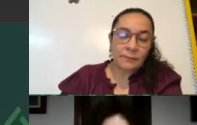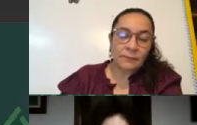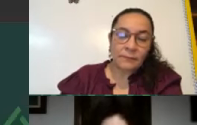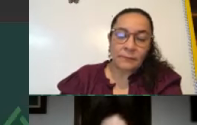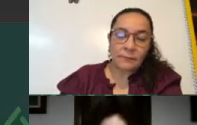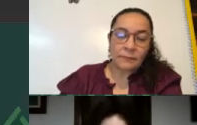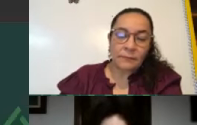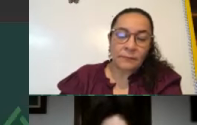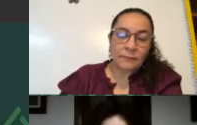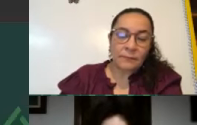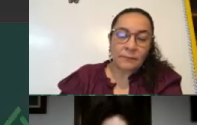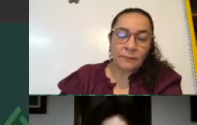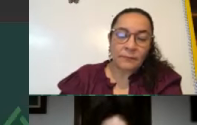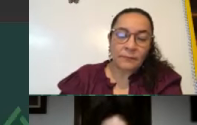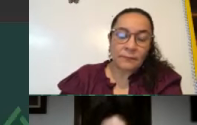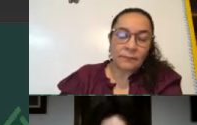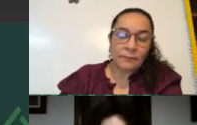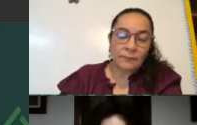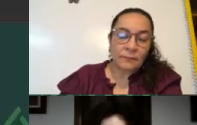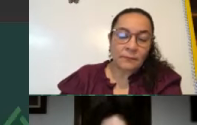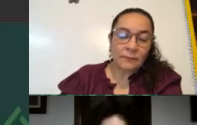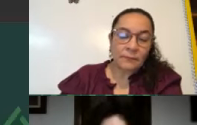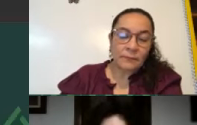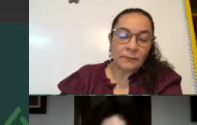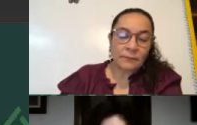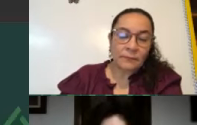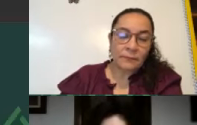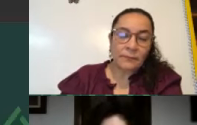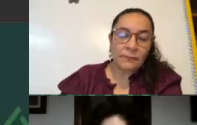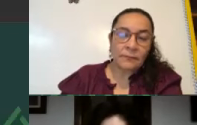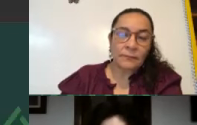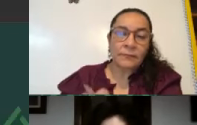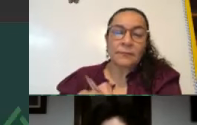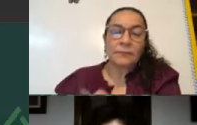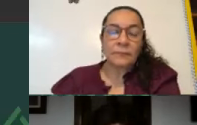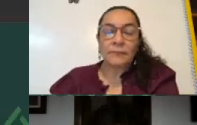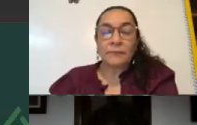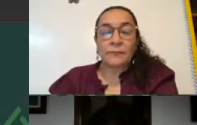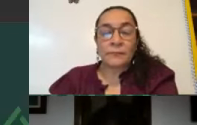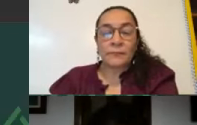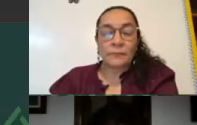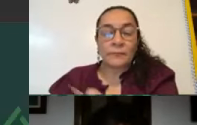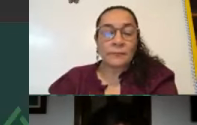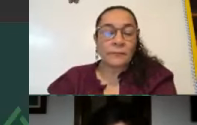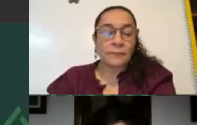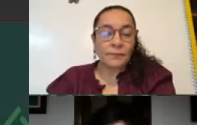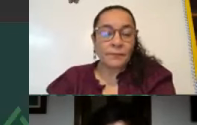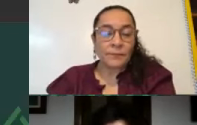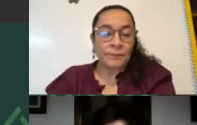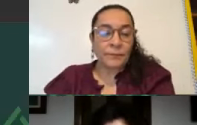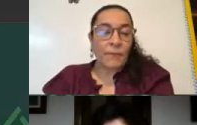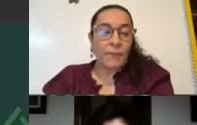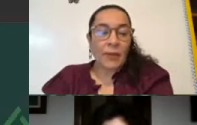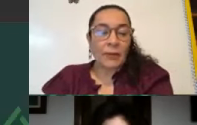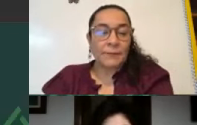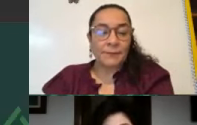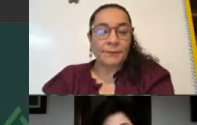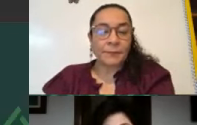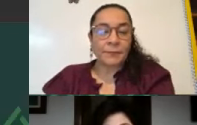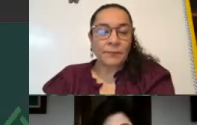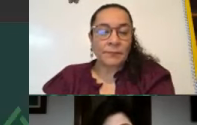en la Constitución Política de los Estados Unidos Mexicanos, el conjunto de modificaciones deja de manifiesto el profundo respeto de los derechos humanos de